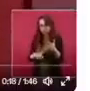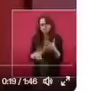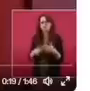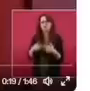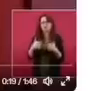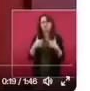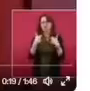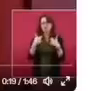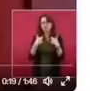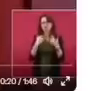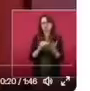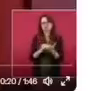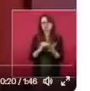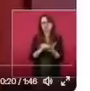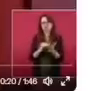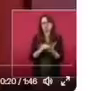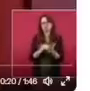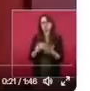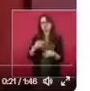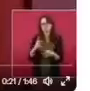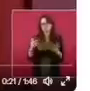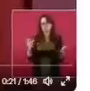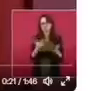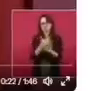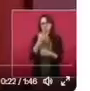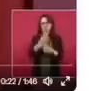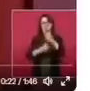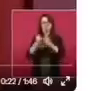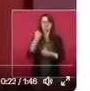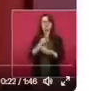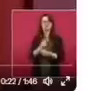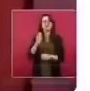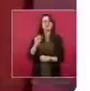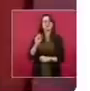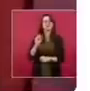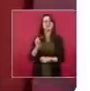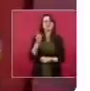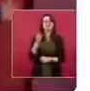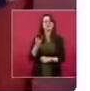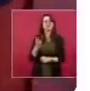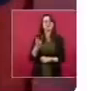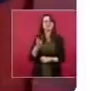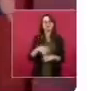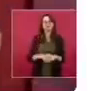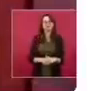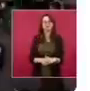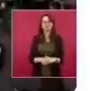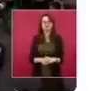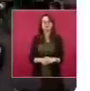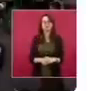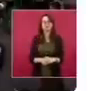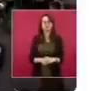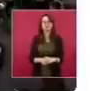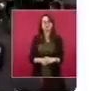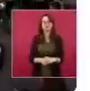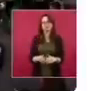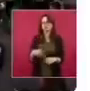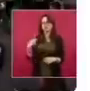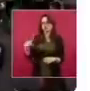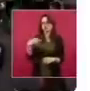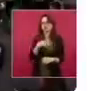pero... Nació en el 63. Pues no puede ser hija